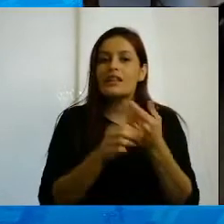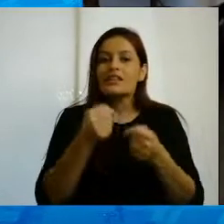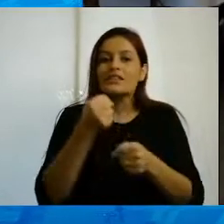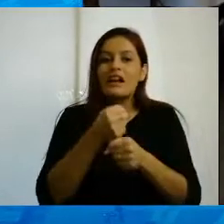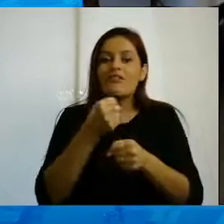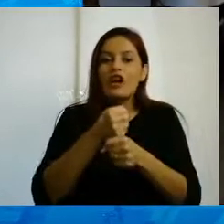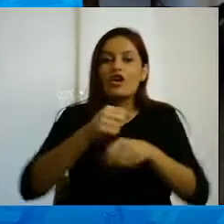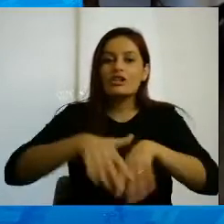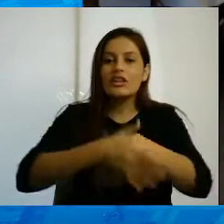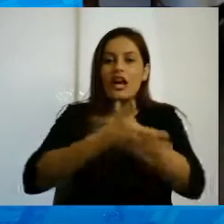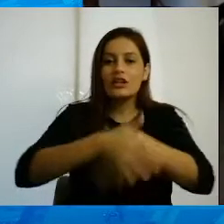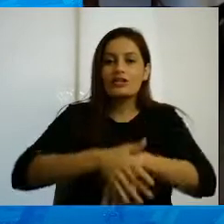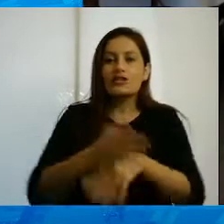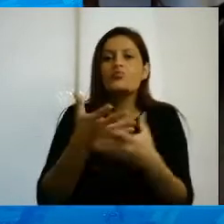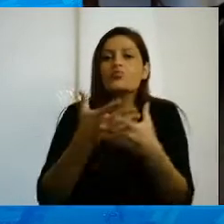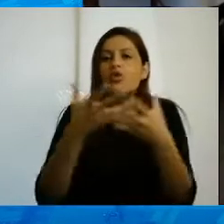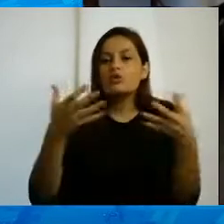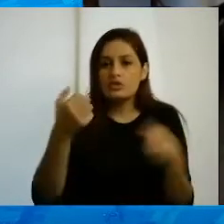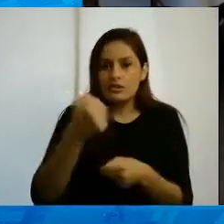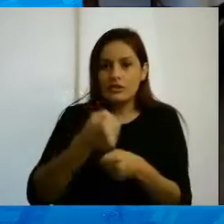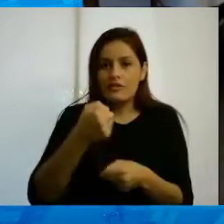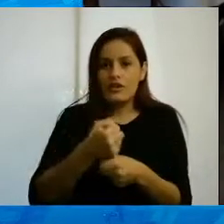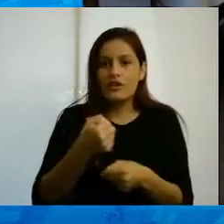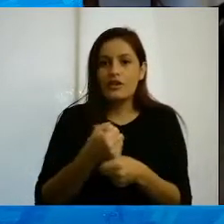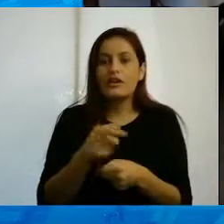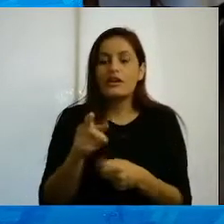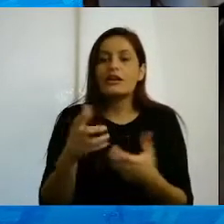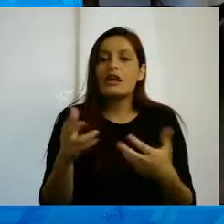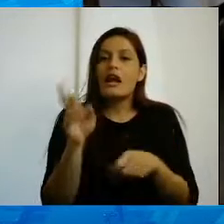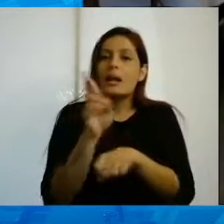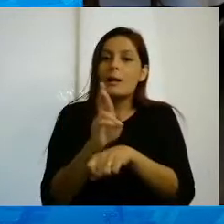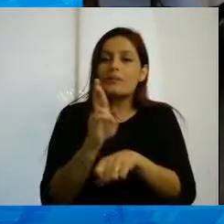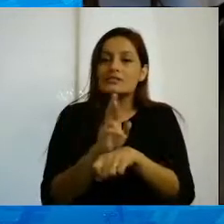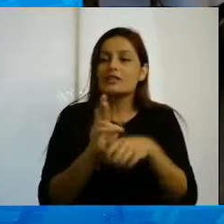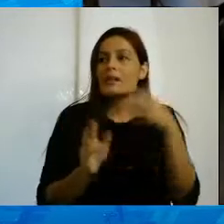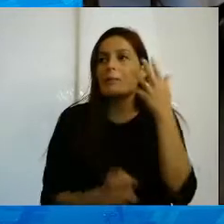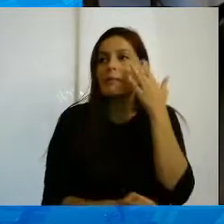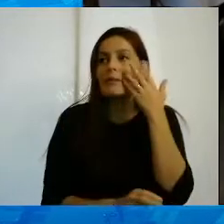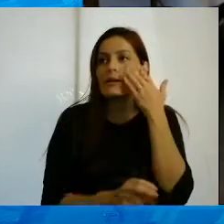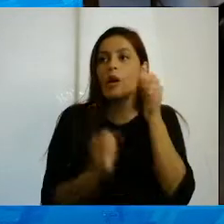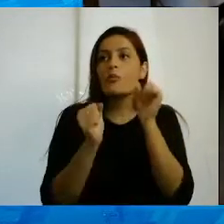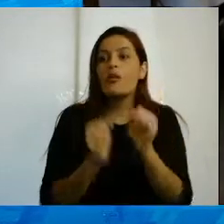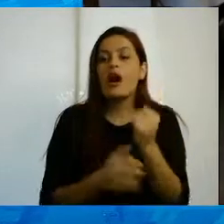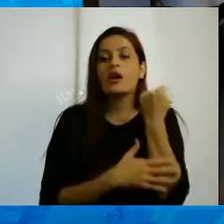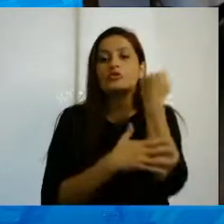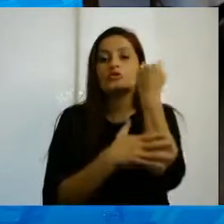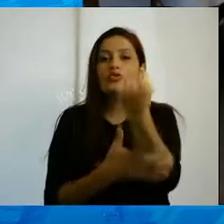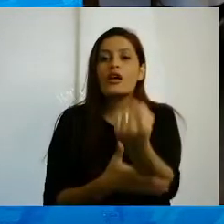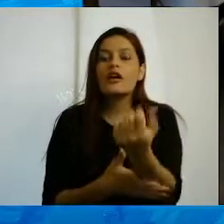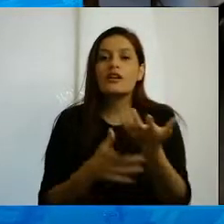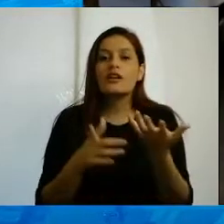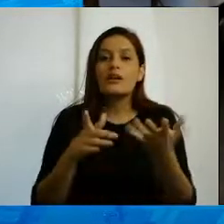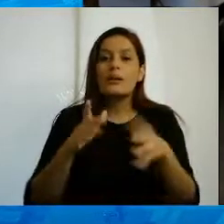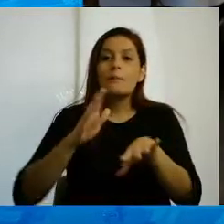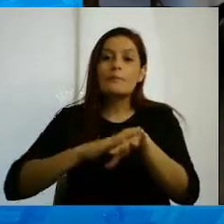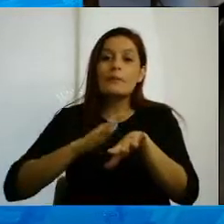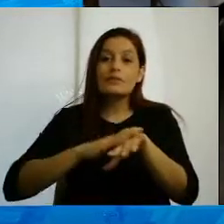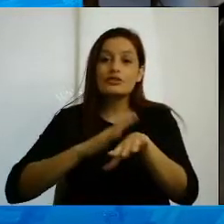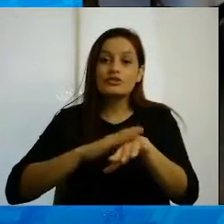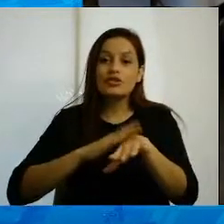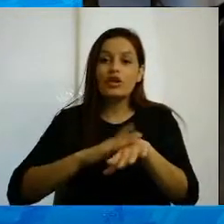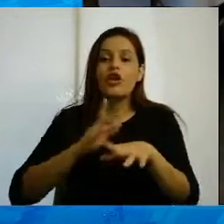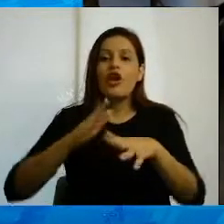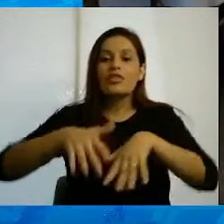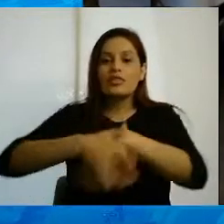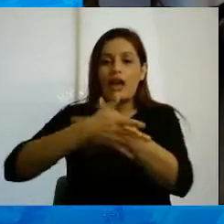acá en la municipalidad, representar a Melipilla en varios certámenes. Poder facilitar el espacio, yo creo que se lo merecen las chicas, sobre